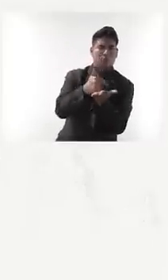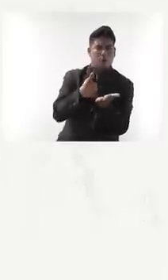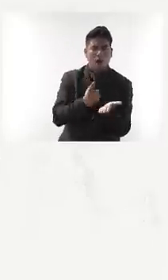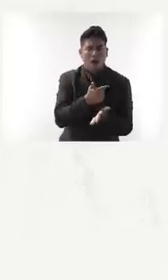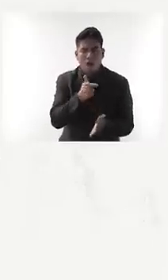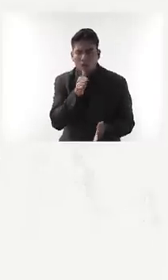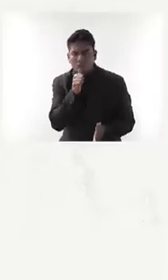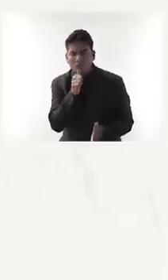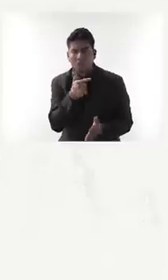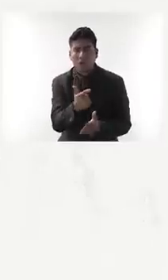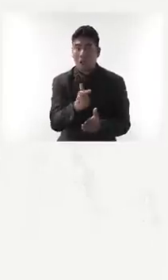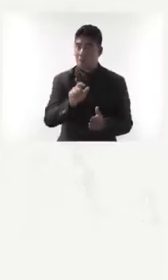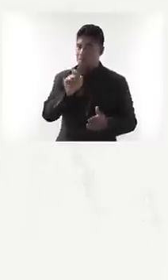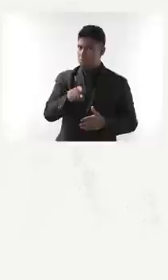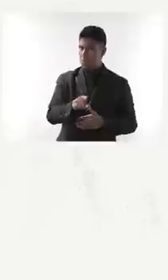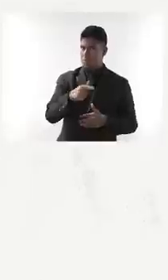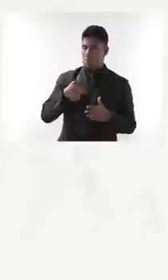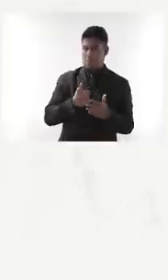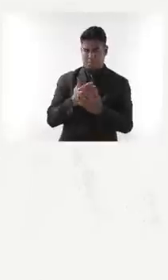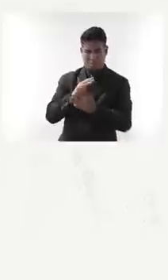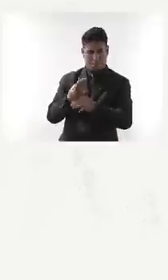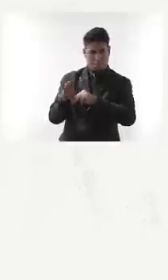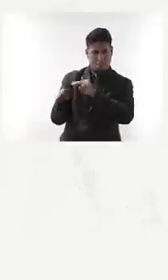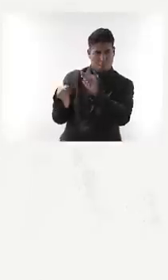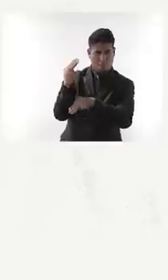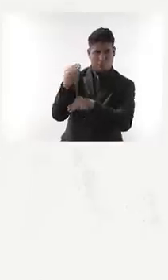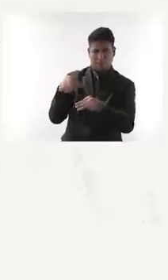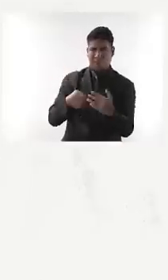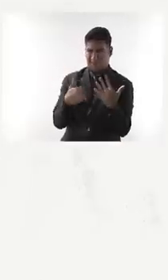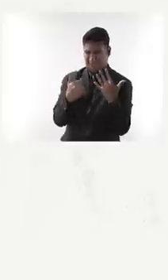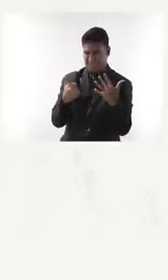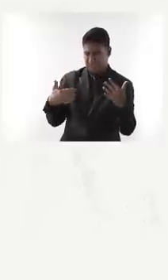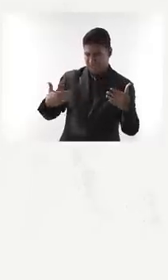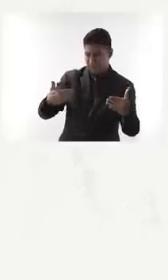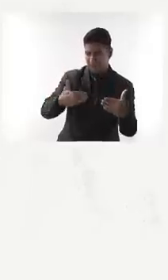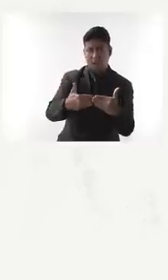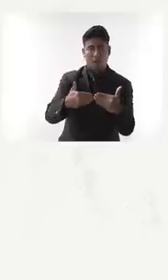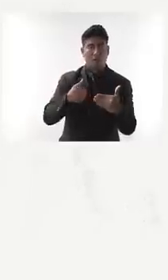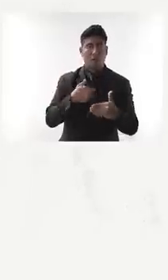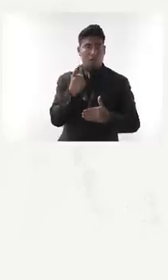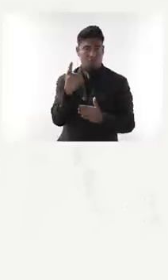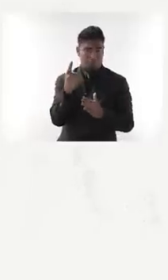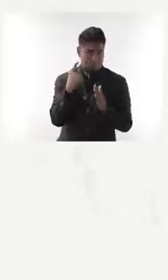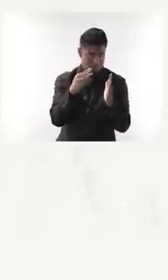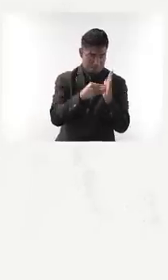últimos 6 campeones del mundo desde Brasil 2002, el